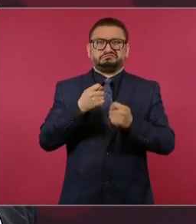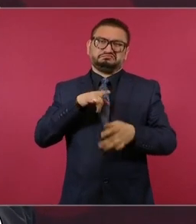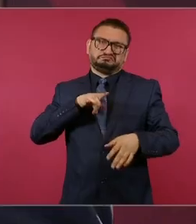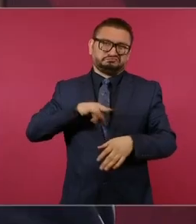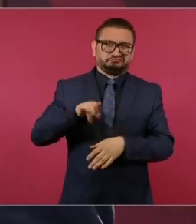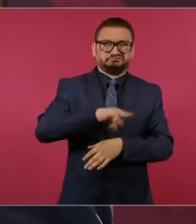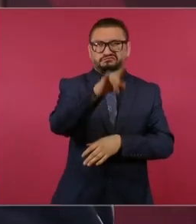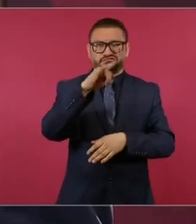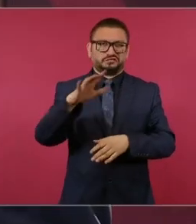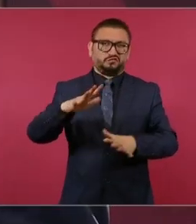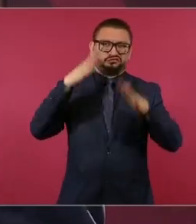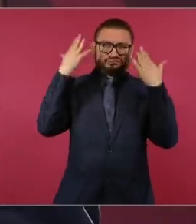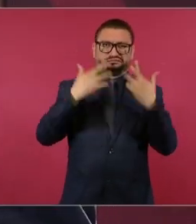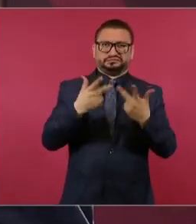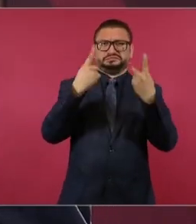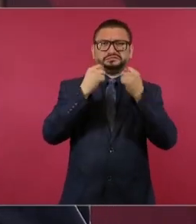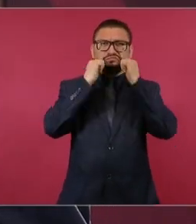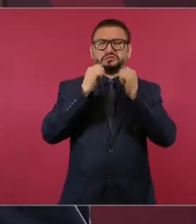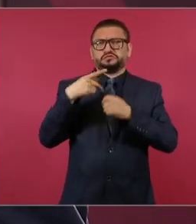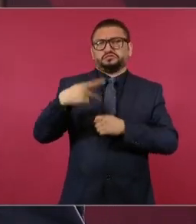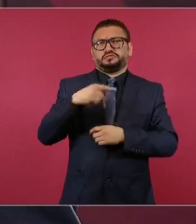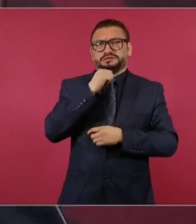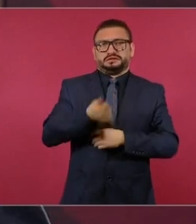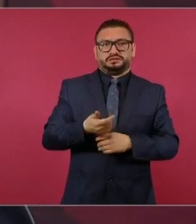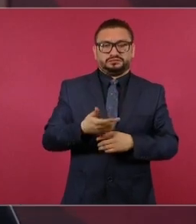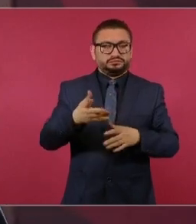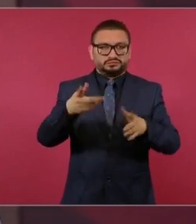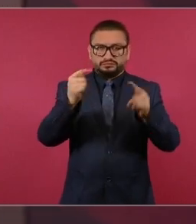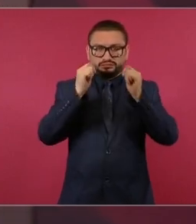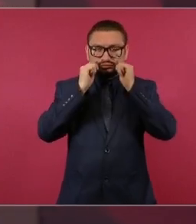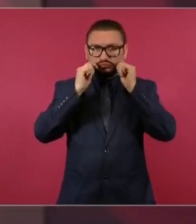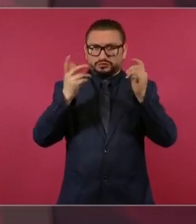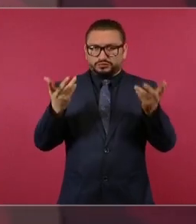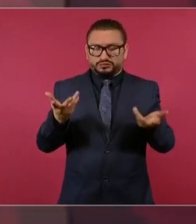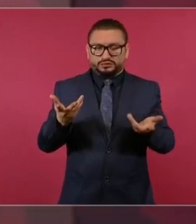Esa era la mentalidad, ¿no? ¿Cómo no va a ser